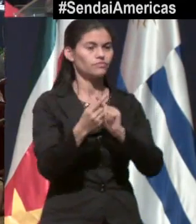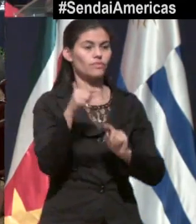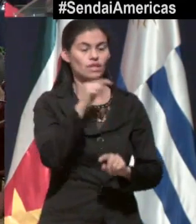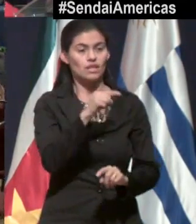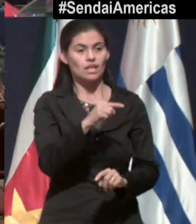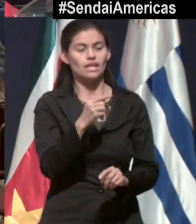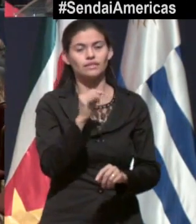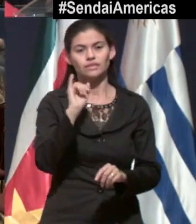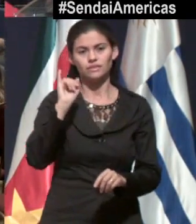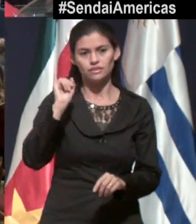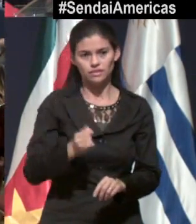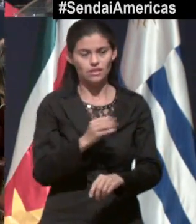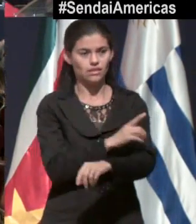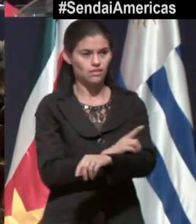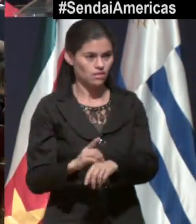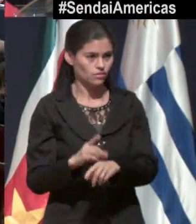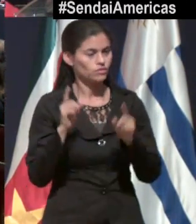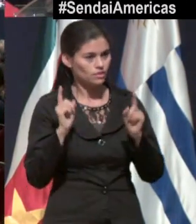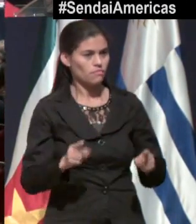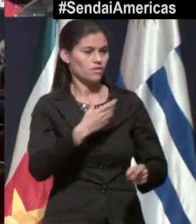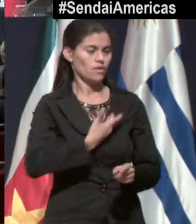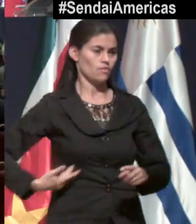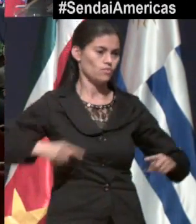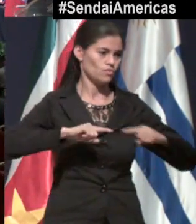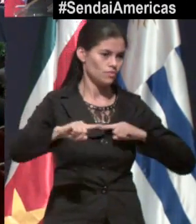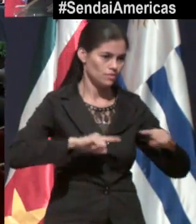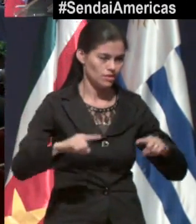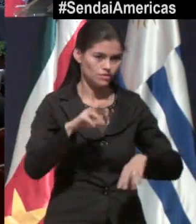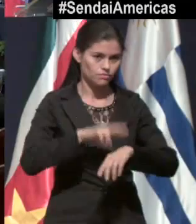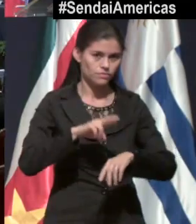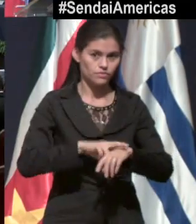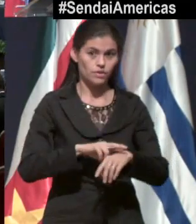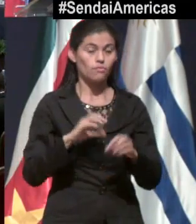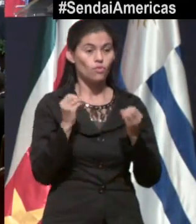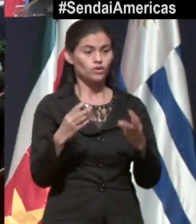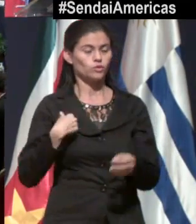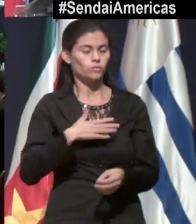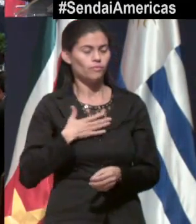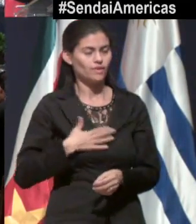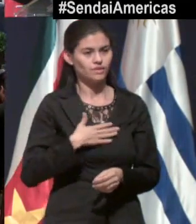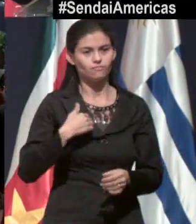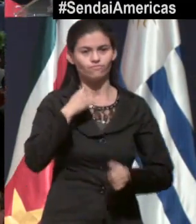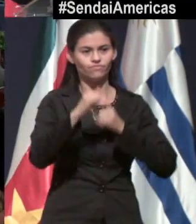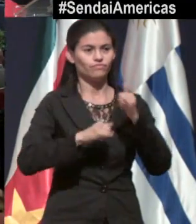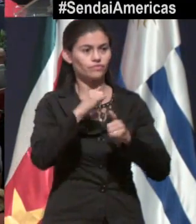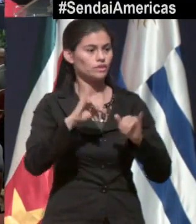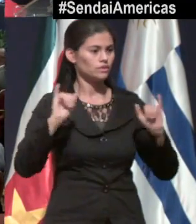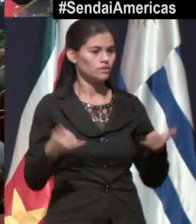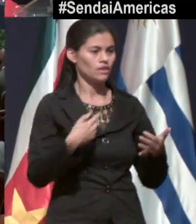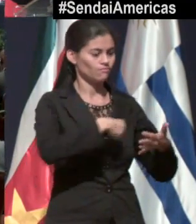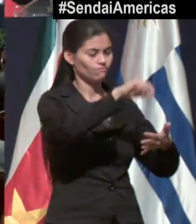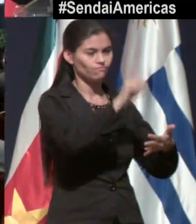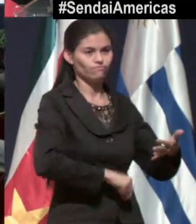tema de derechos y de gobernanza. Y en ese sentido me complace informarles que acabo de firmar una